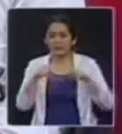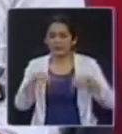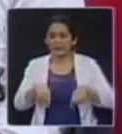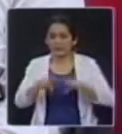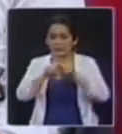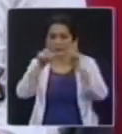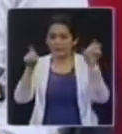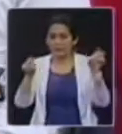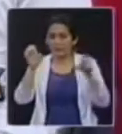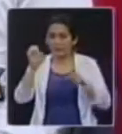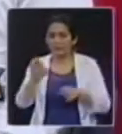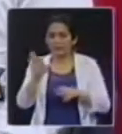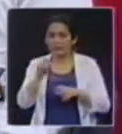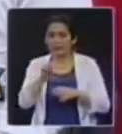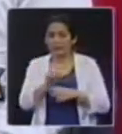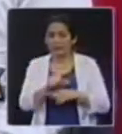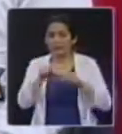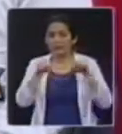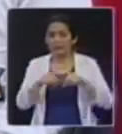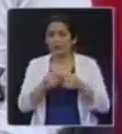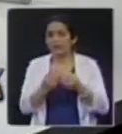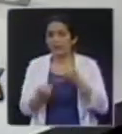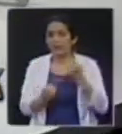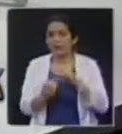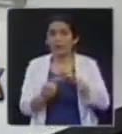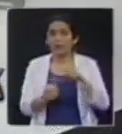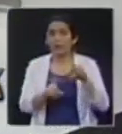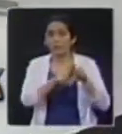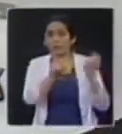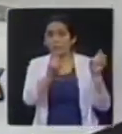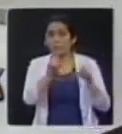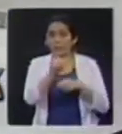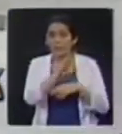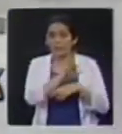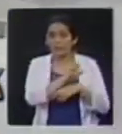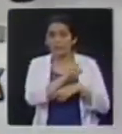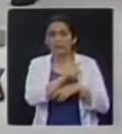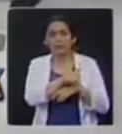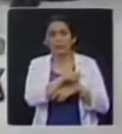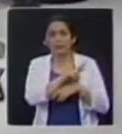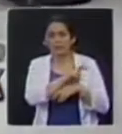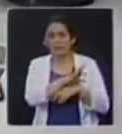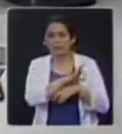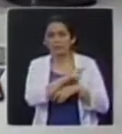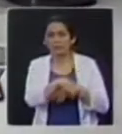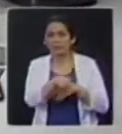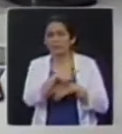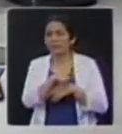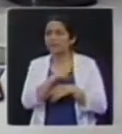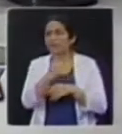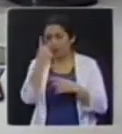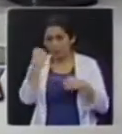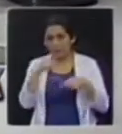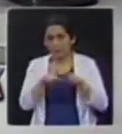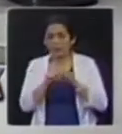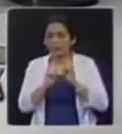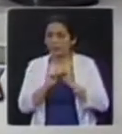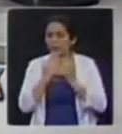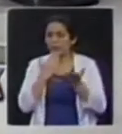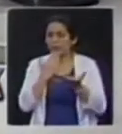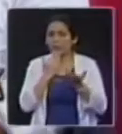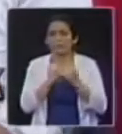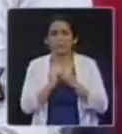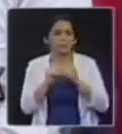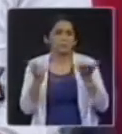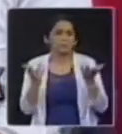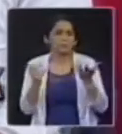ingresa con alianza en nosotros, que somos Bate Parts. Nosotros, como Bate Parts, tenemos una amplia experiencia en la línea automotriz,